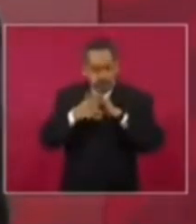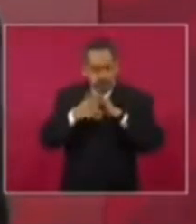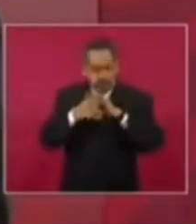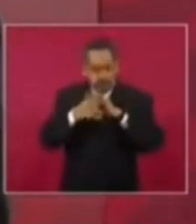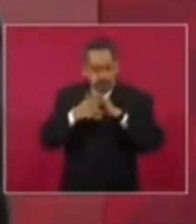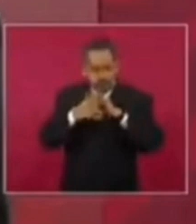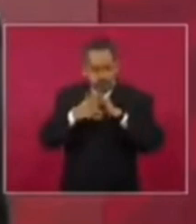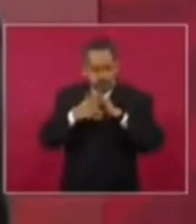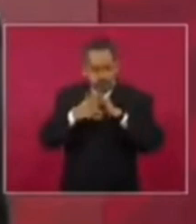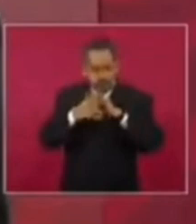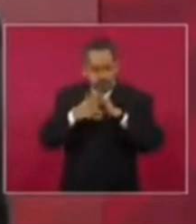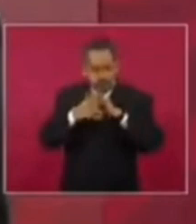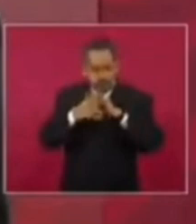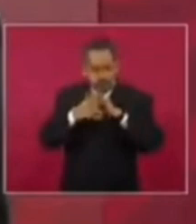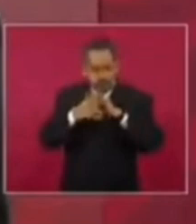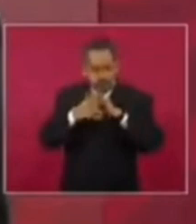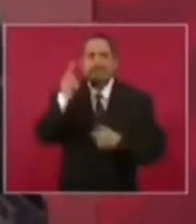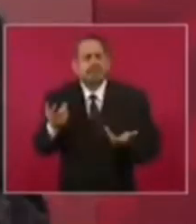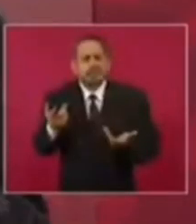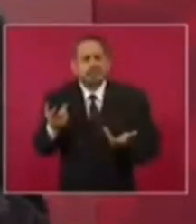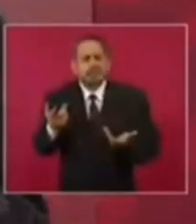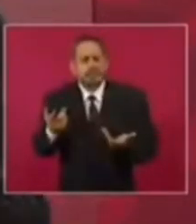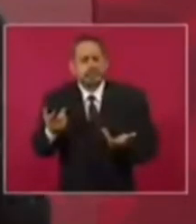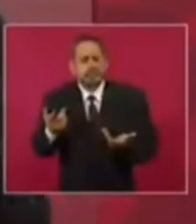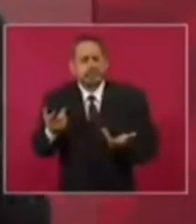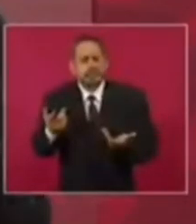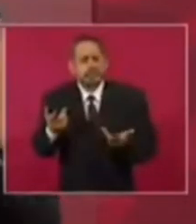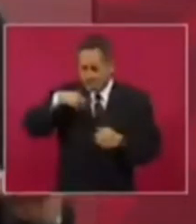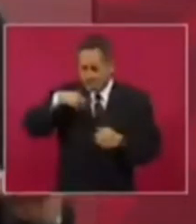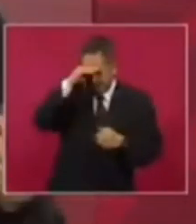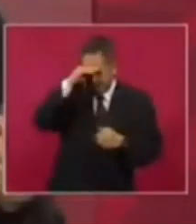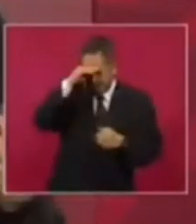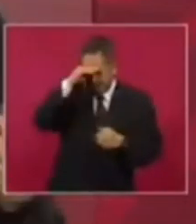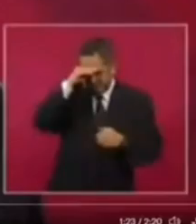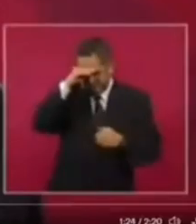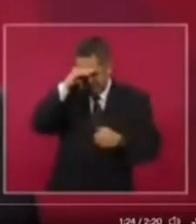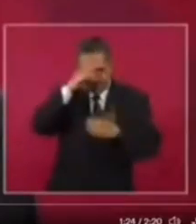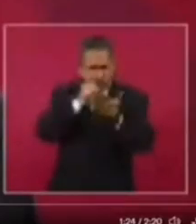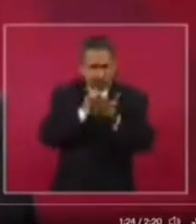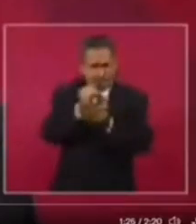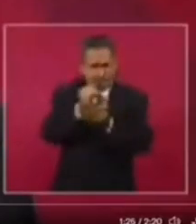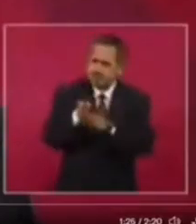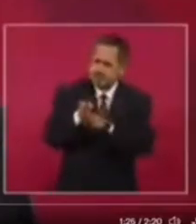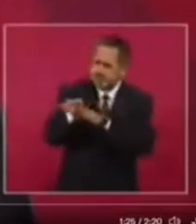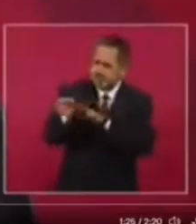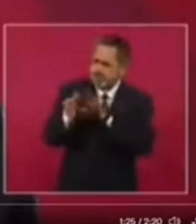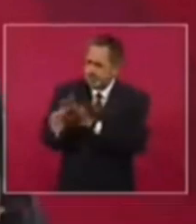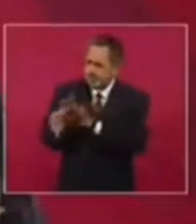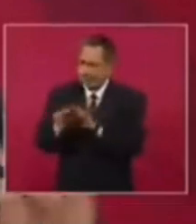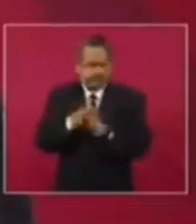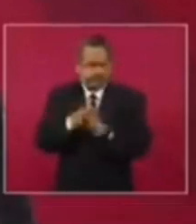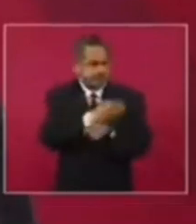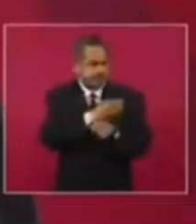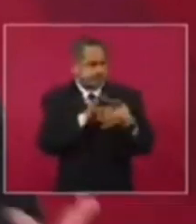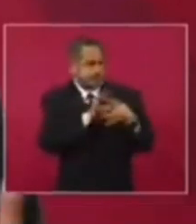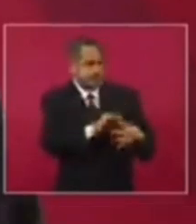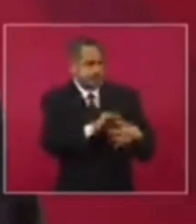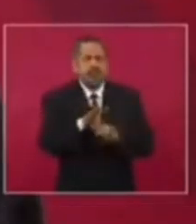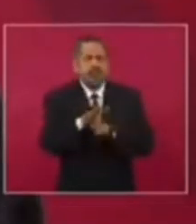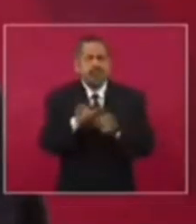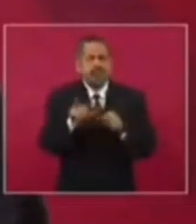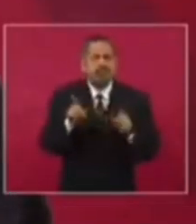porque ayuda a que nos definamos de qué lado